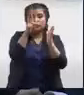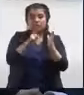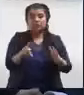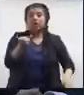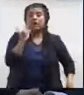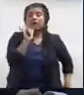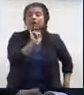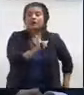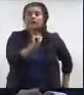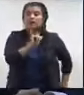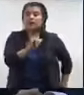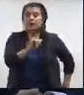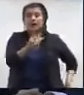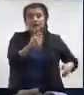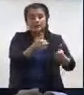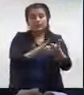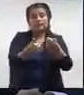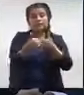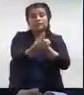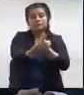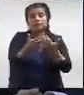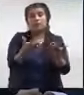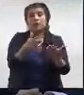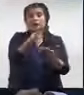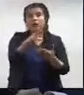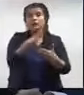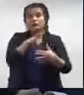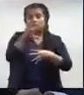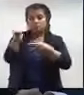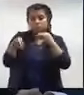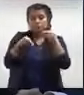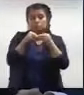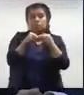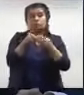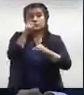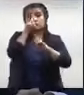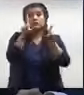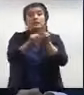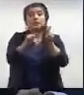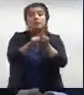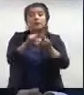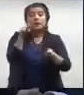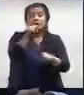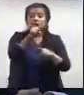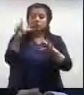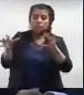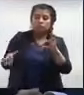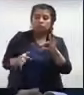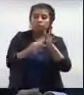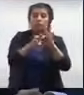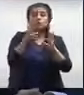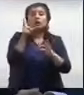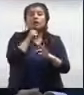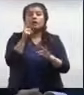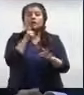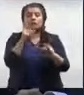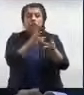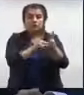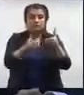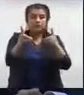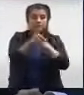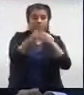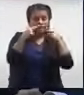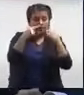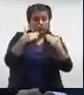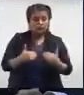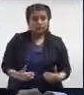a las coordinaciones que conforman la dirección misma. Asimismo, es el enlace con los jefes de departamento de